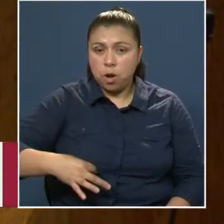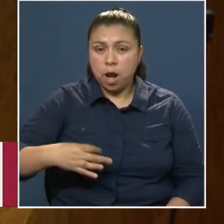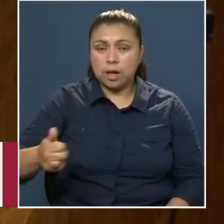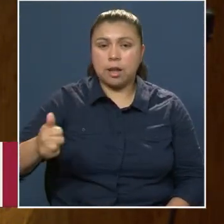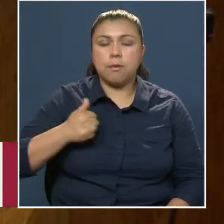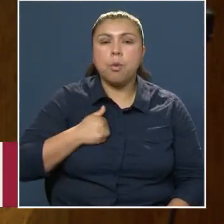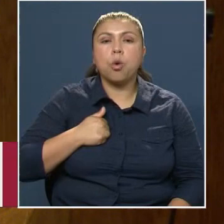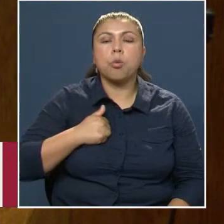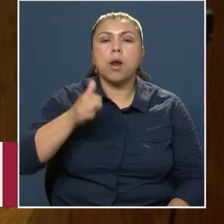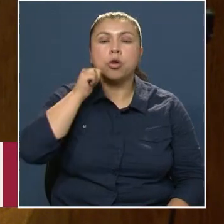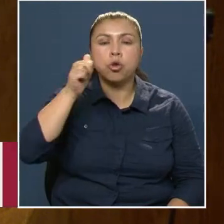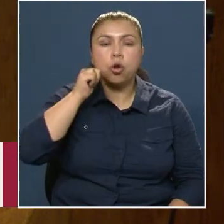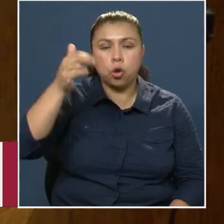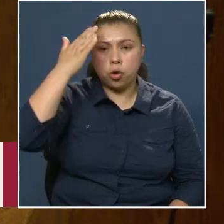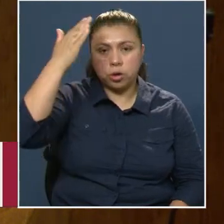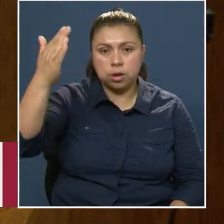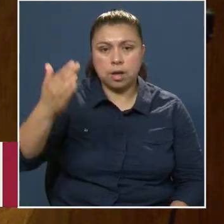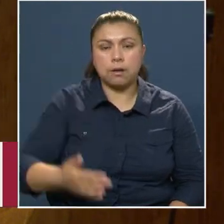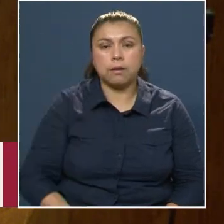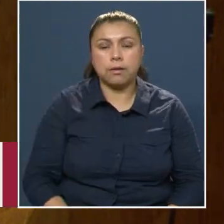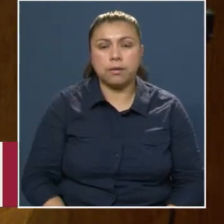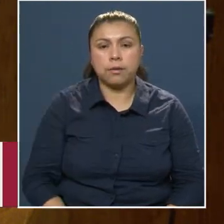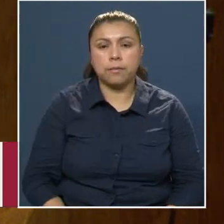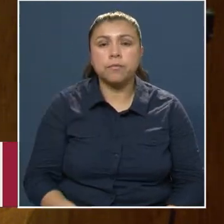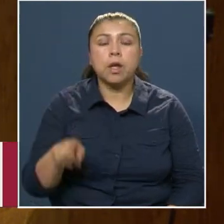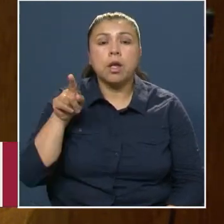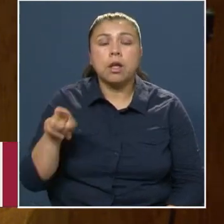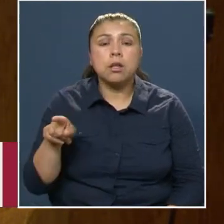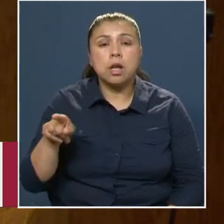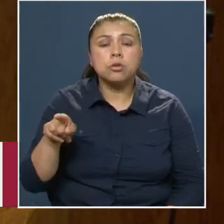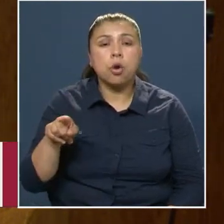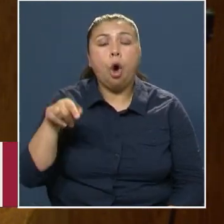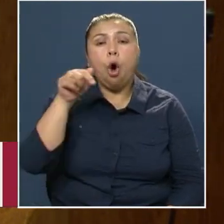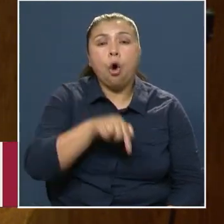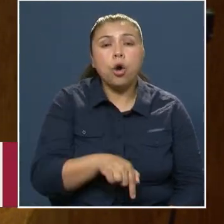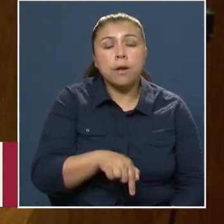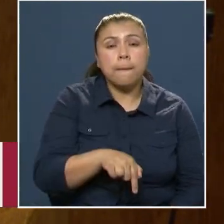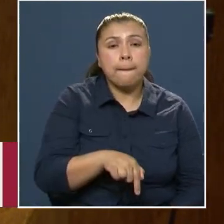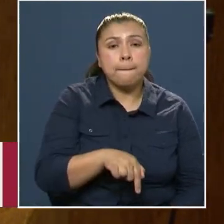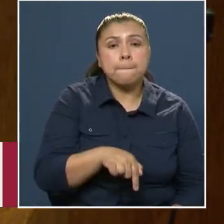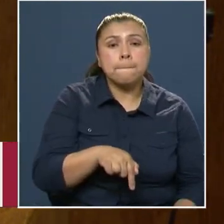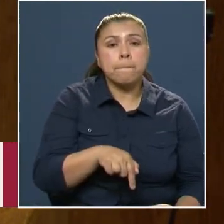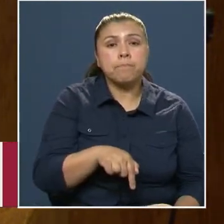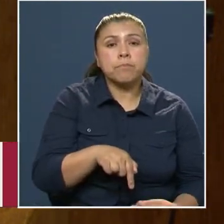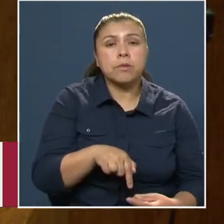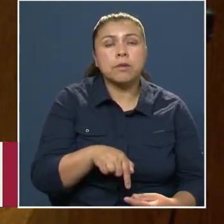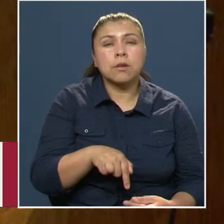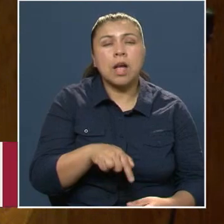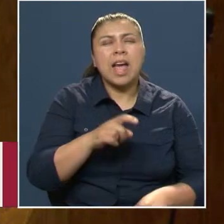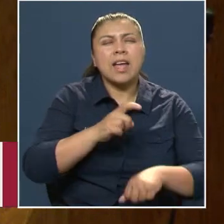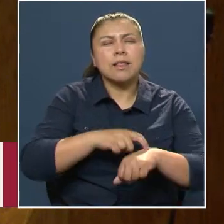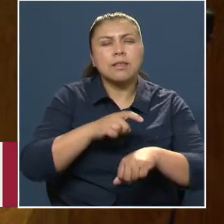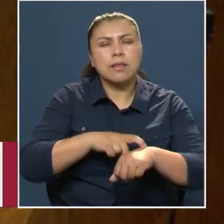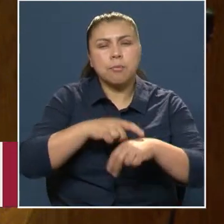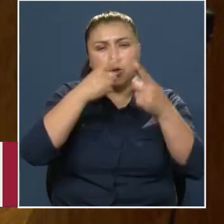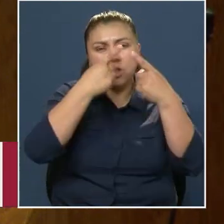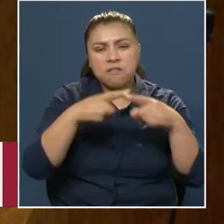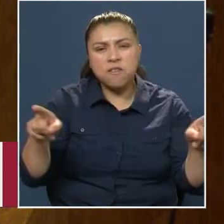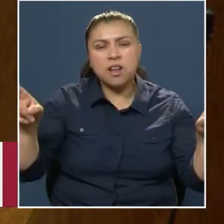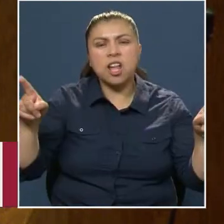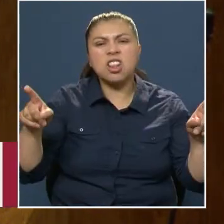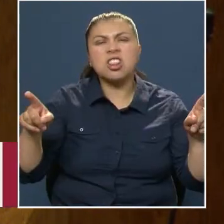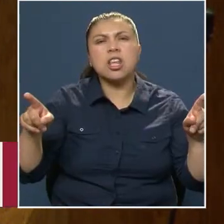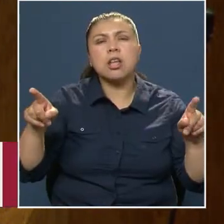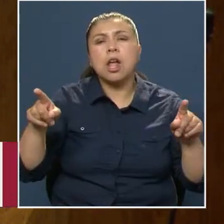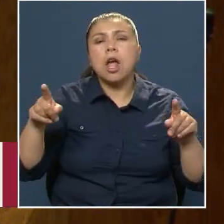vidas cotidianamente. Y eso, hoy día, en tiempos diferentes que los que les tocó